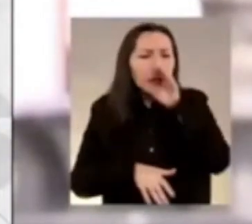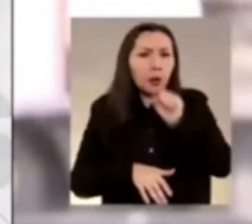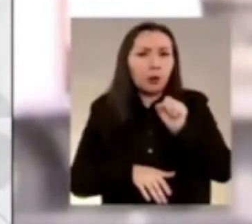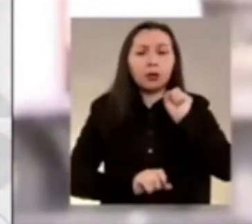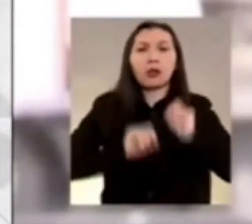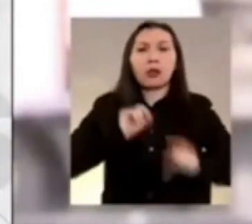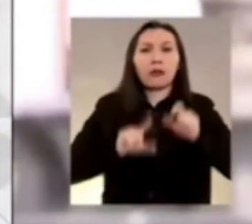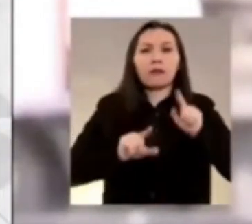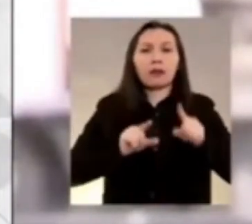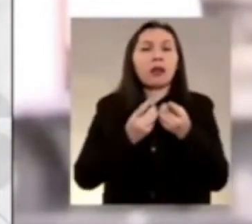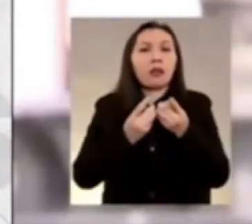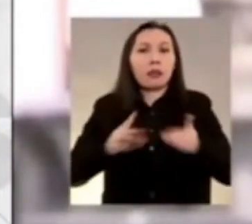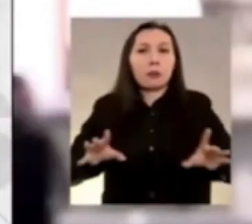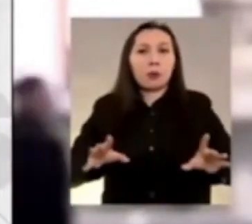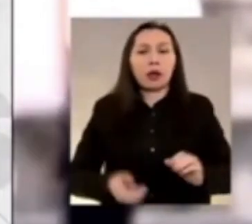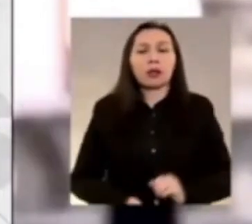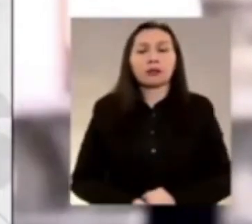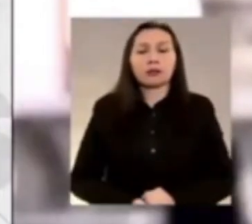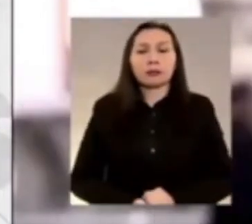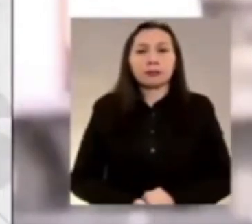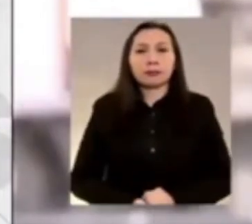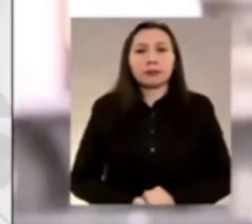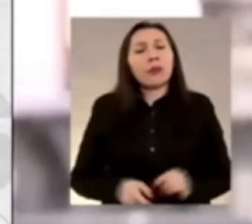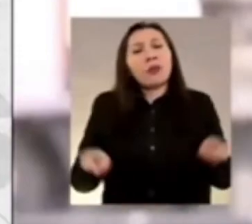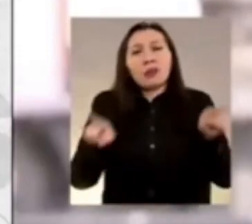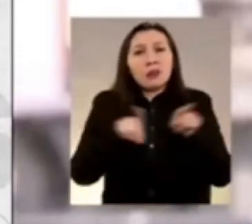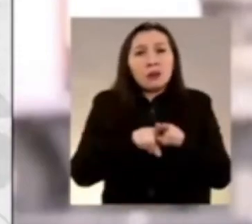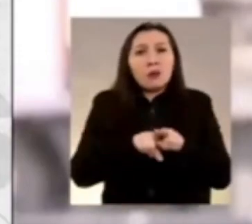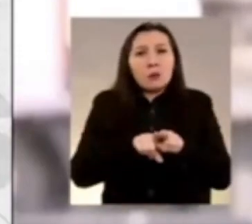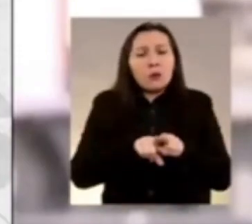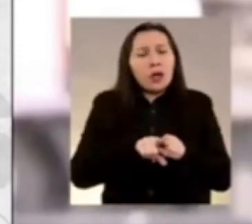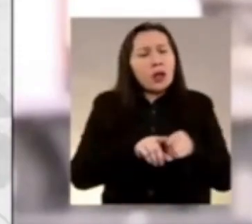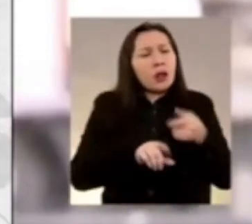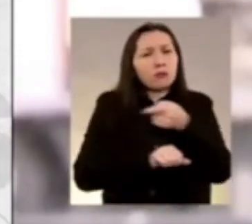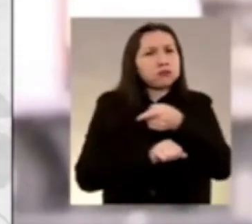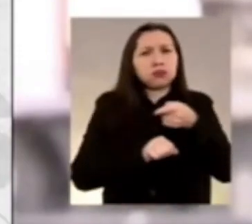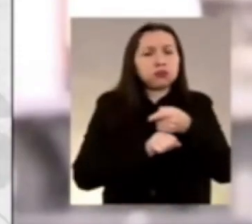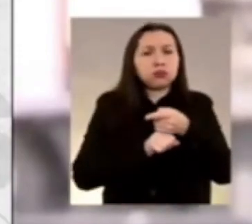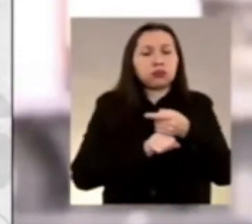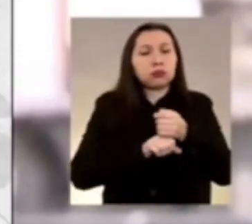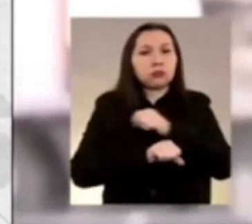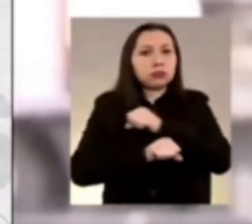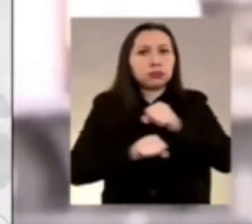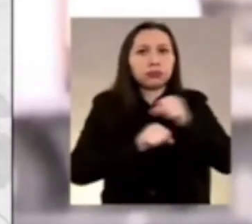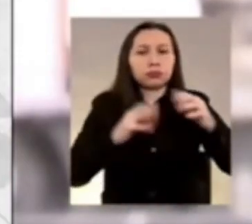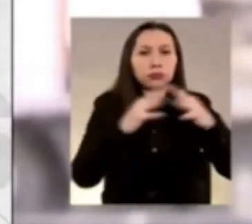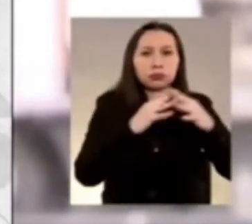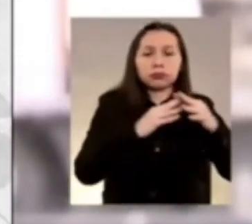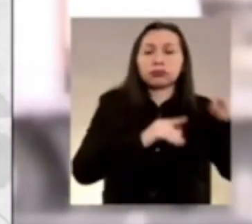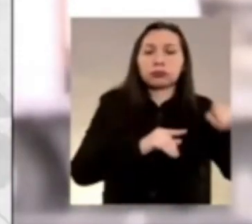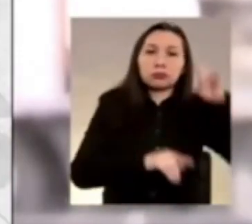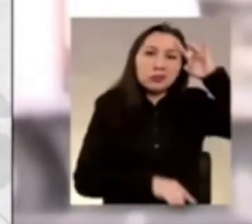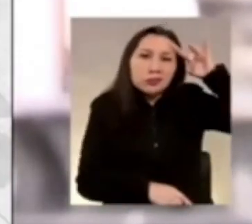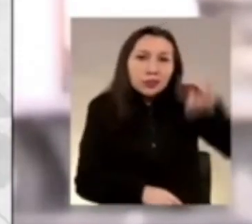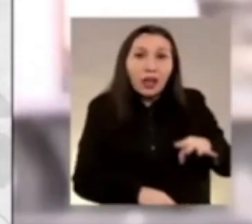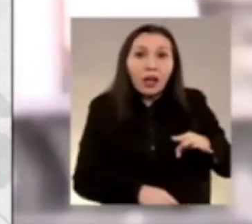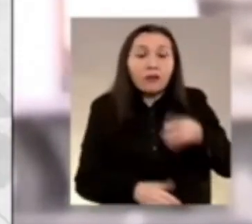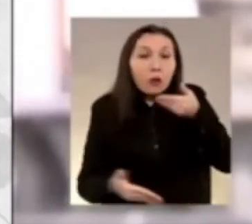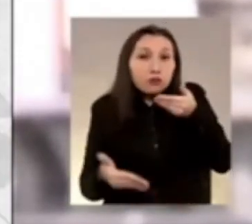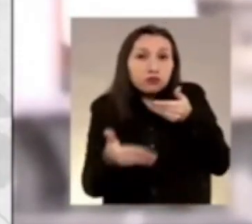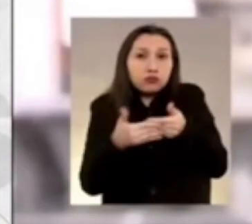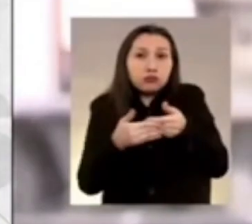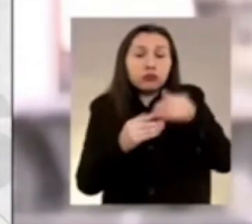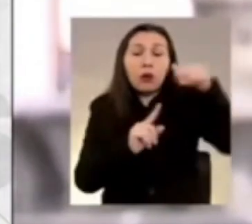la defensa de la democracia. A pesar del fuerte ataque de blindados e infantería, sabiendo que venía